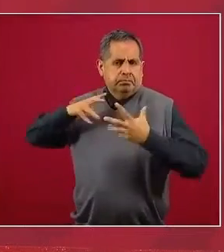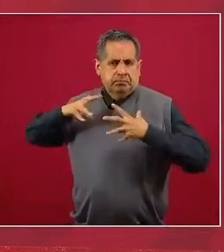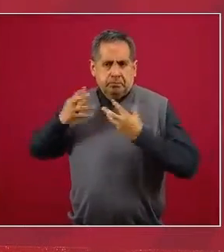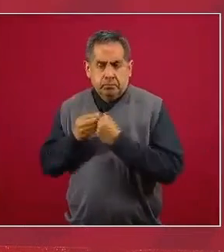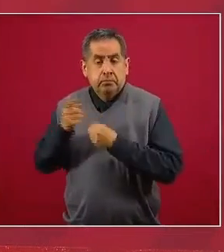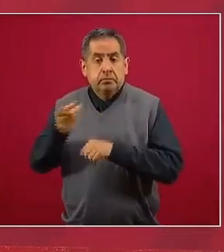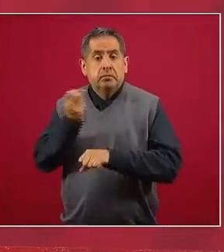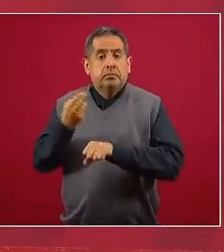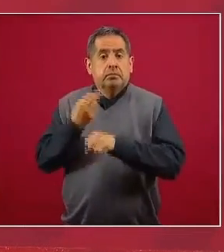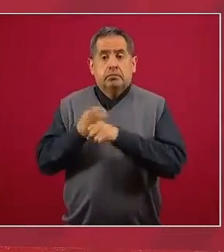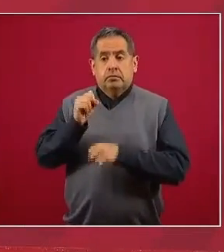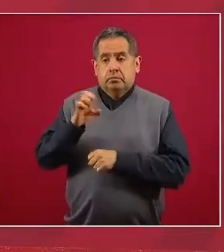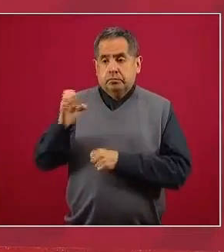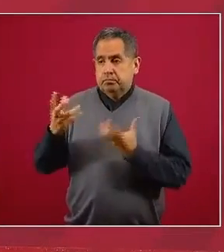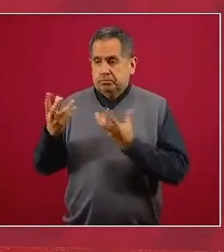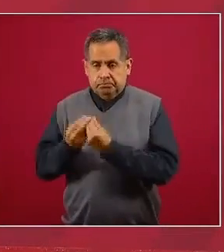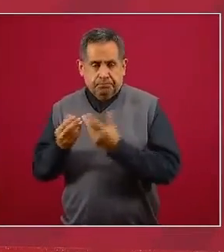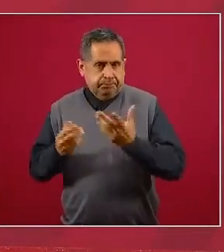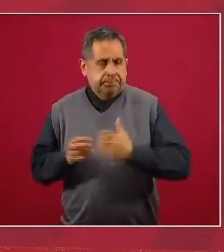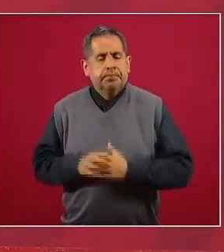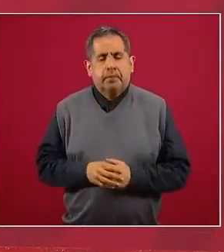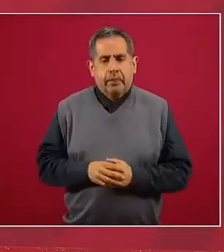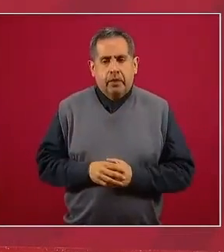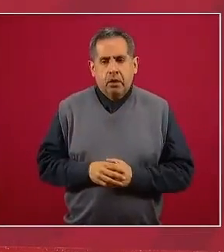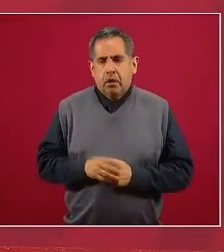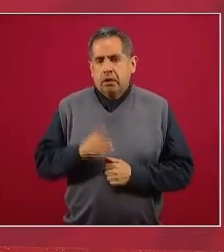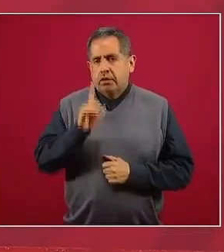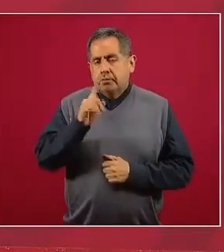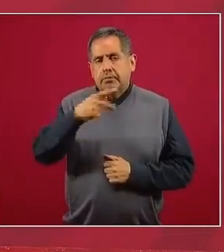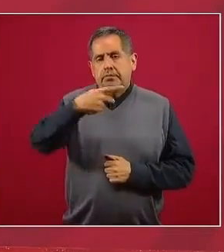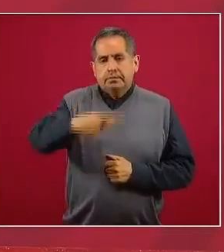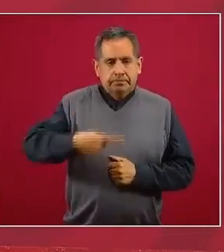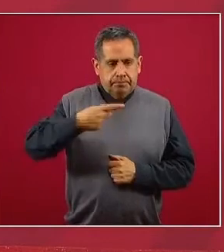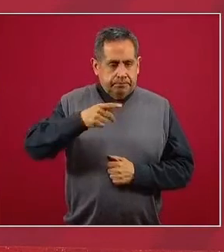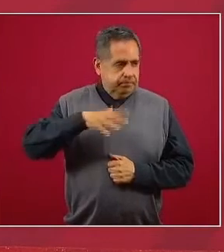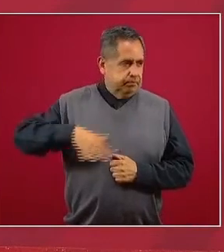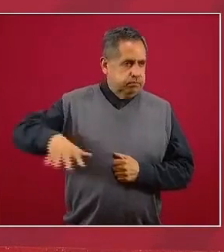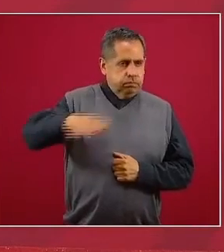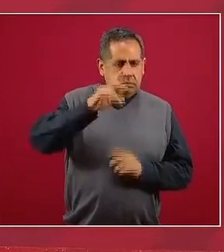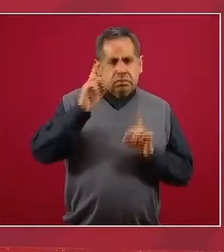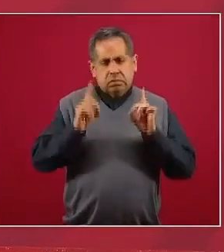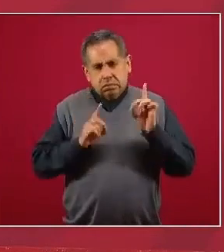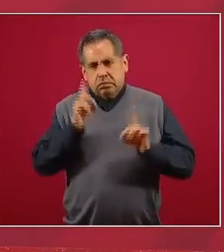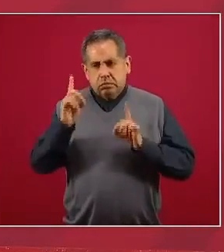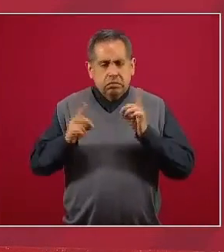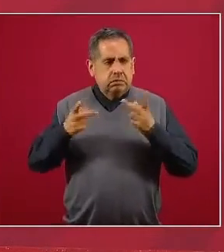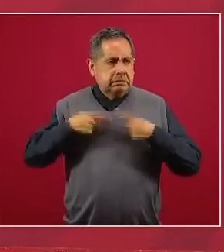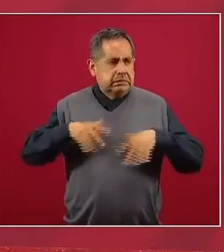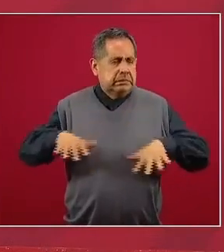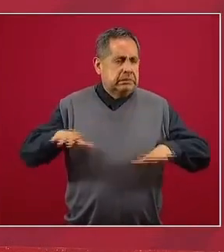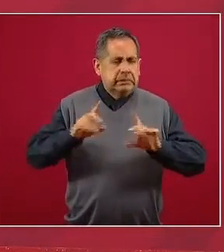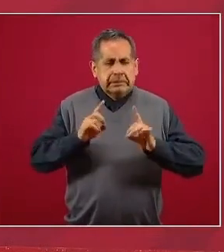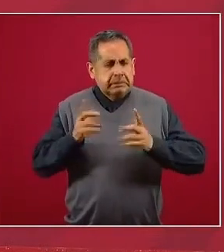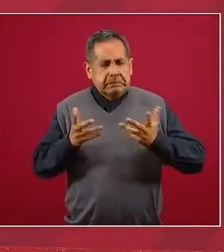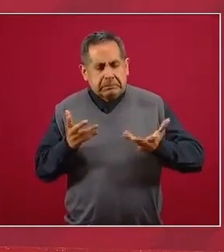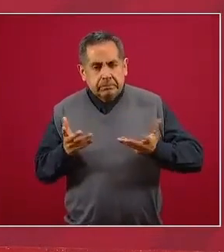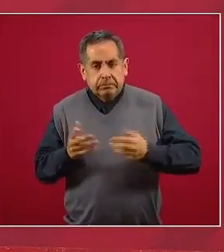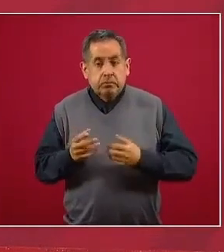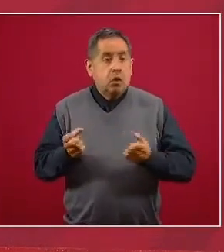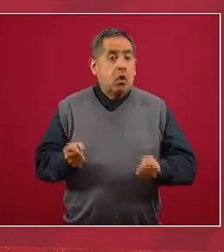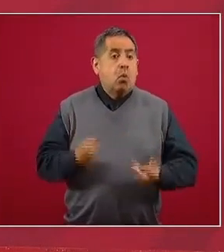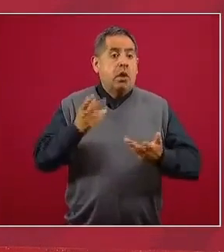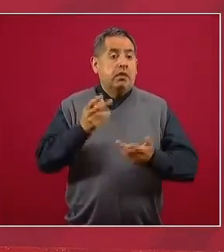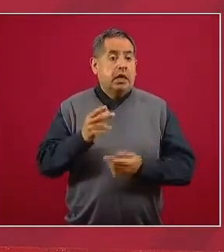conjunta. Ahora, finalmente, una pregunta que está en la inquietud de algunas personas es: